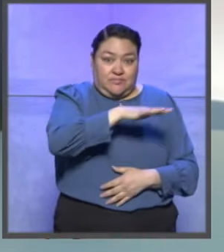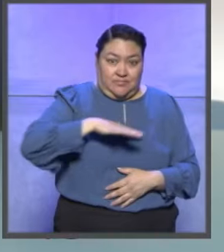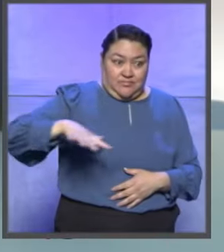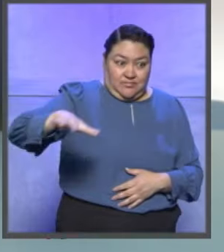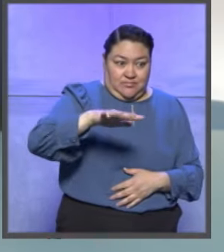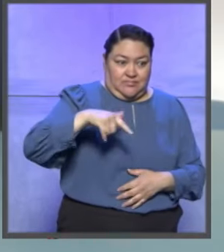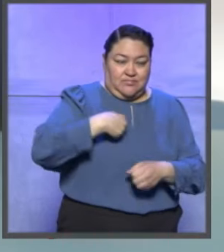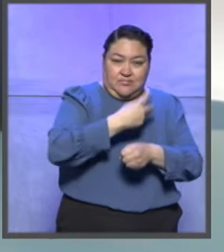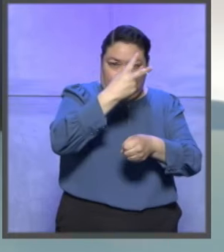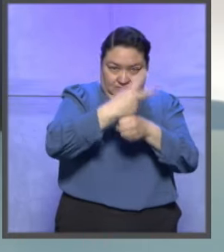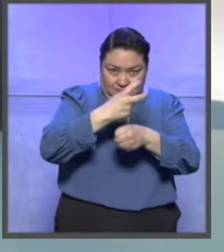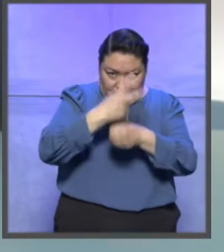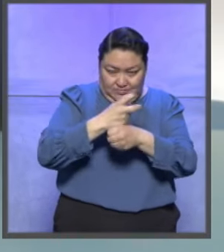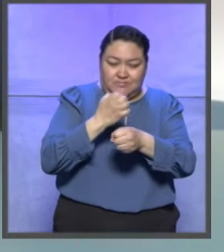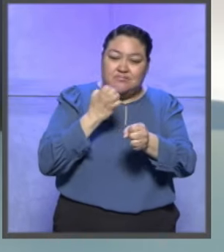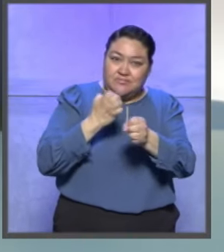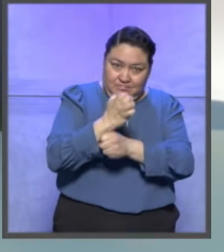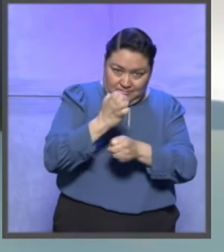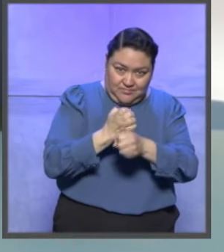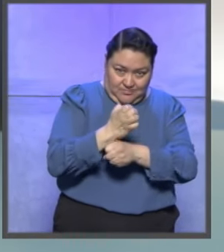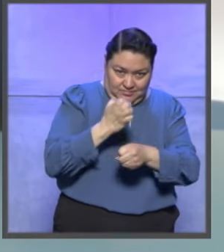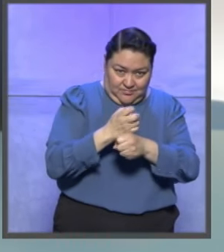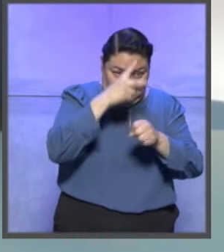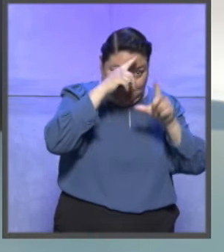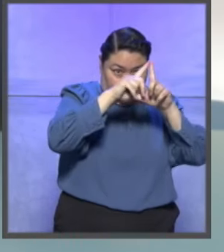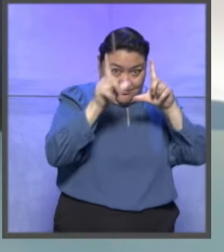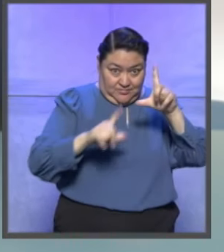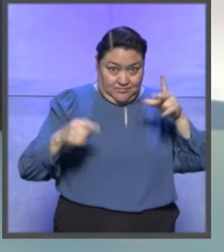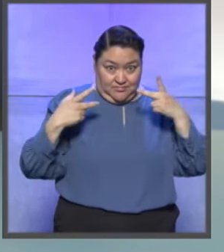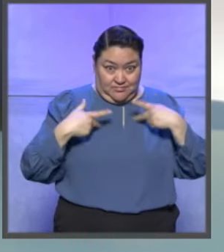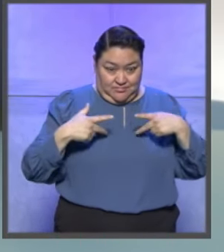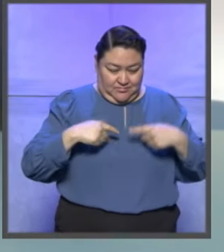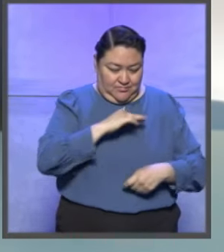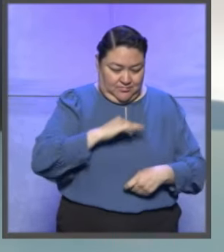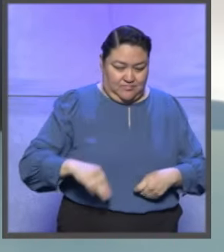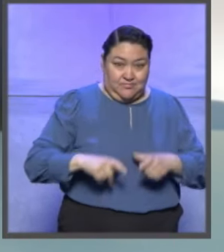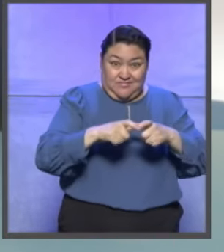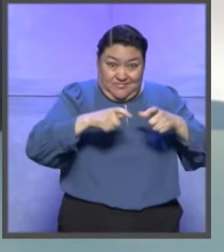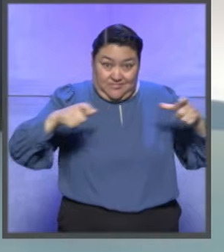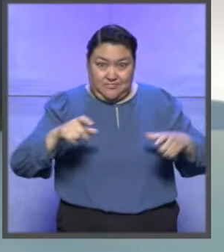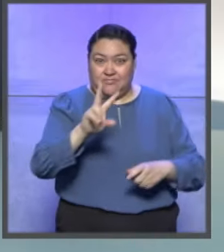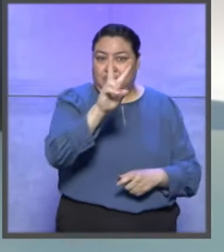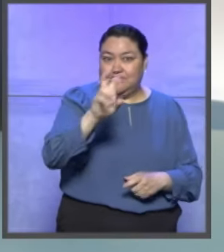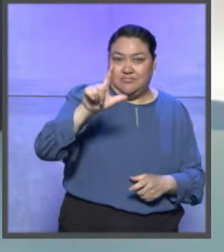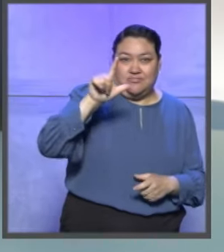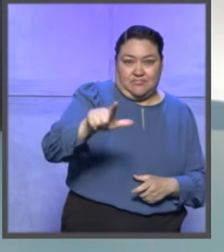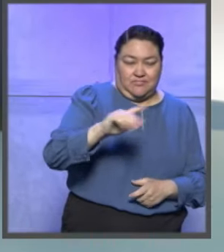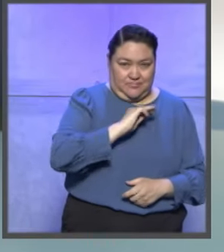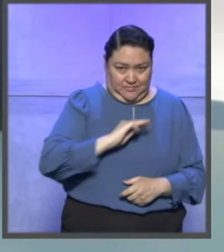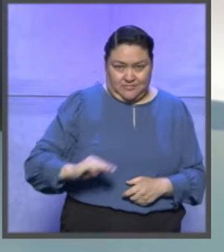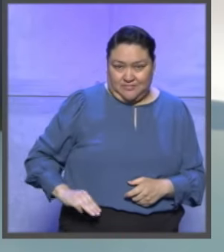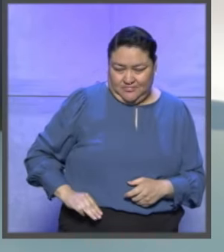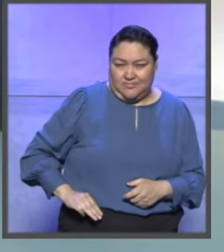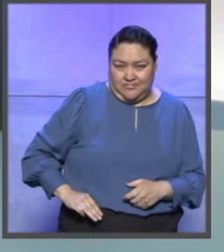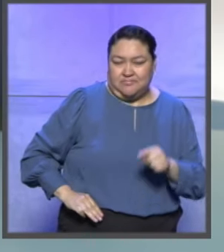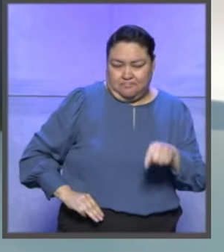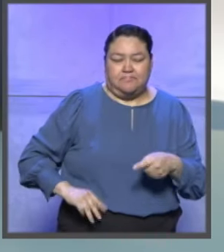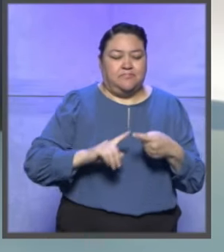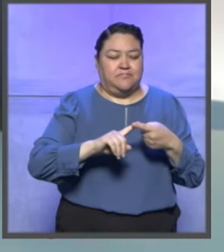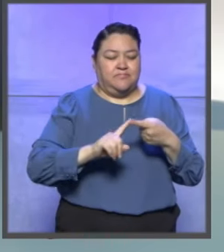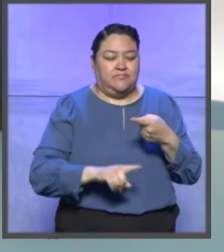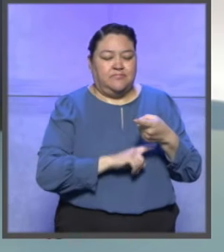estado del país con más municipios. Tenemos 217 municipios. Tenemos ahí